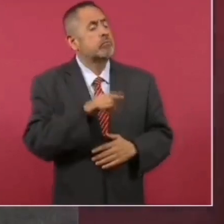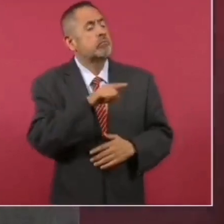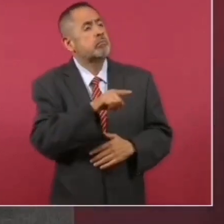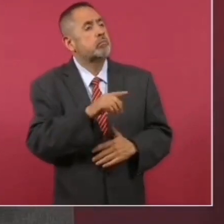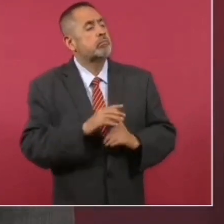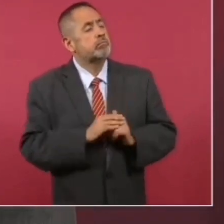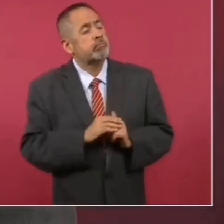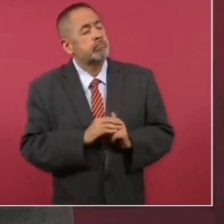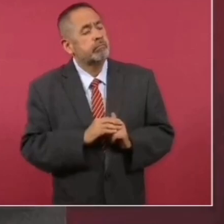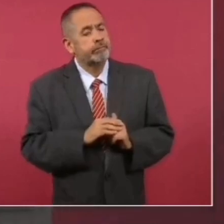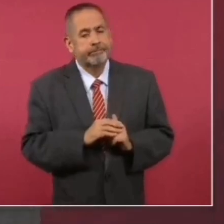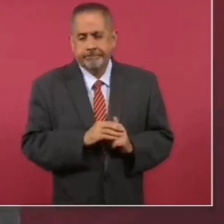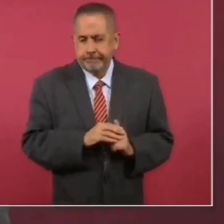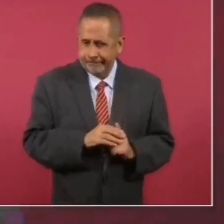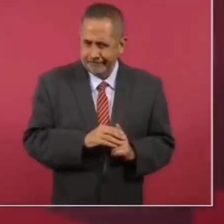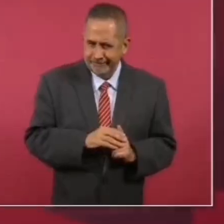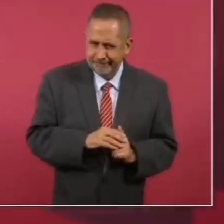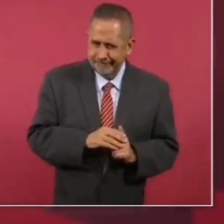y